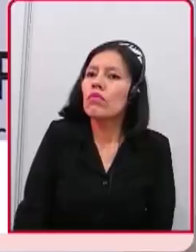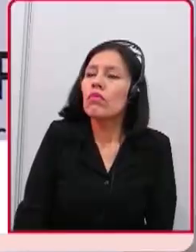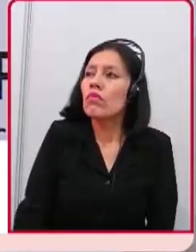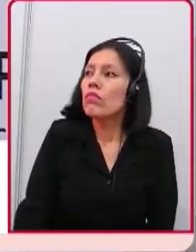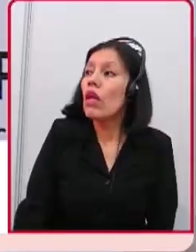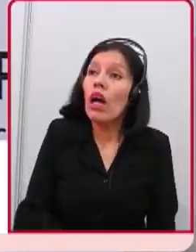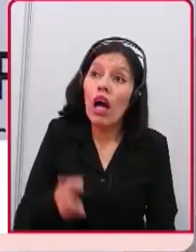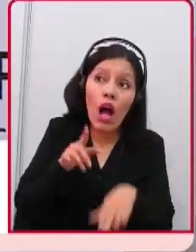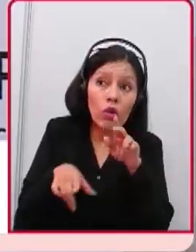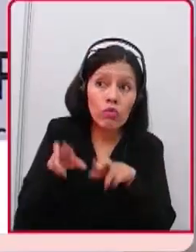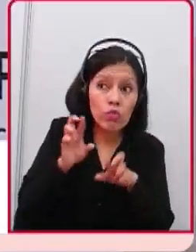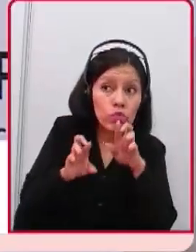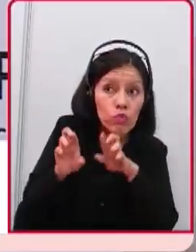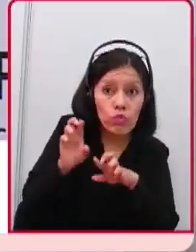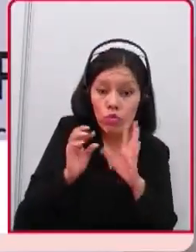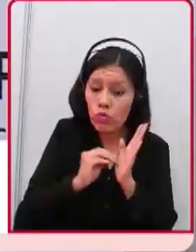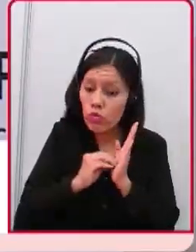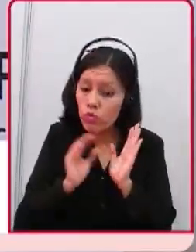¿Alguna consulta más?